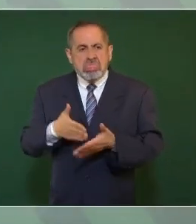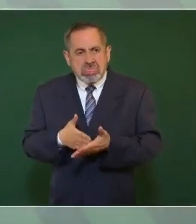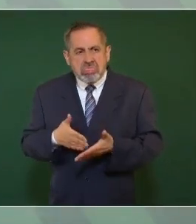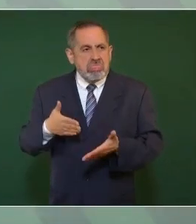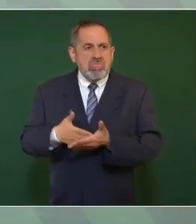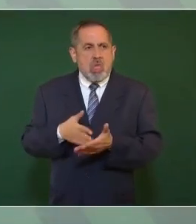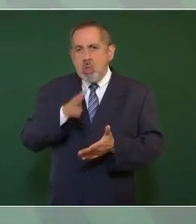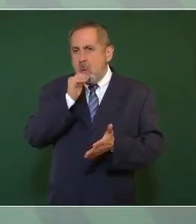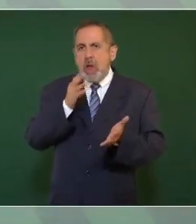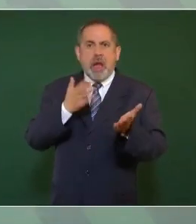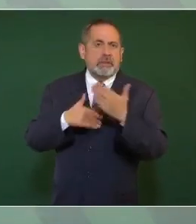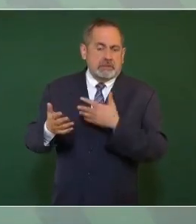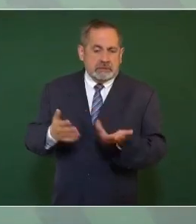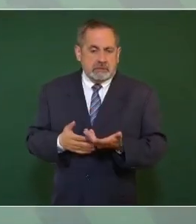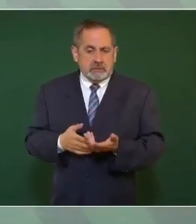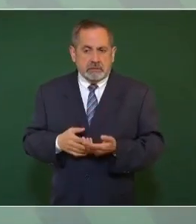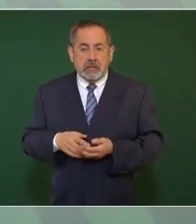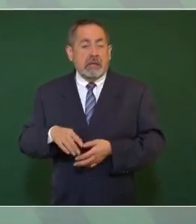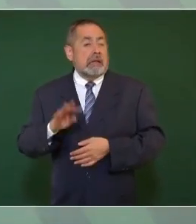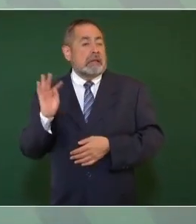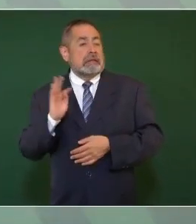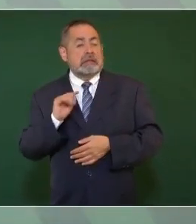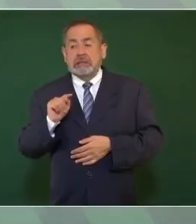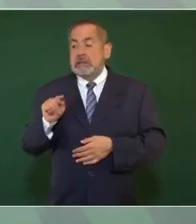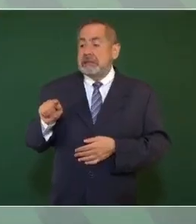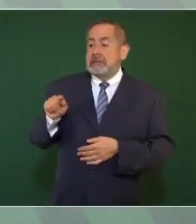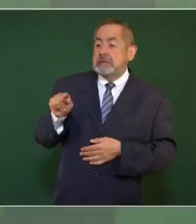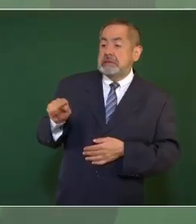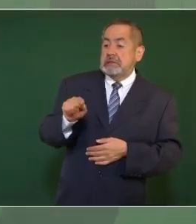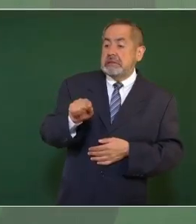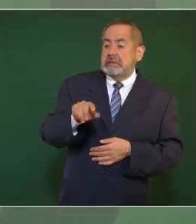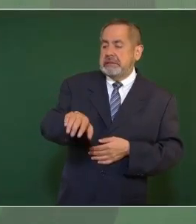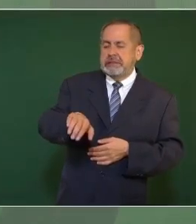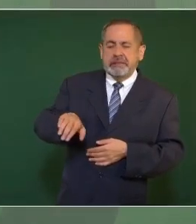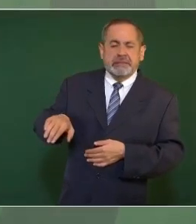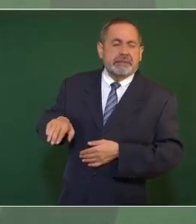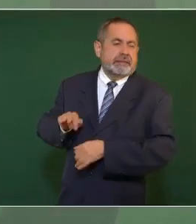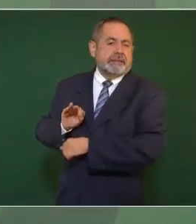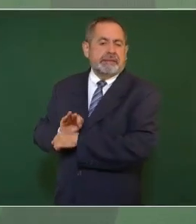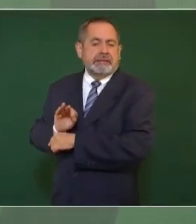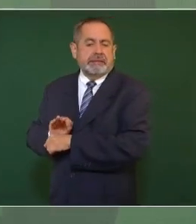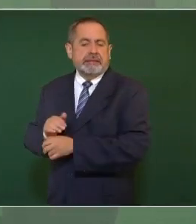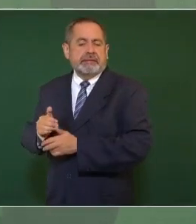Si se protege a